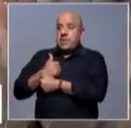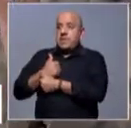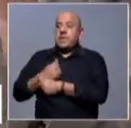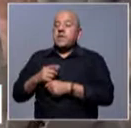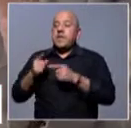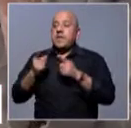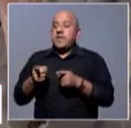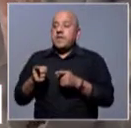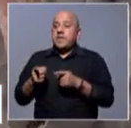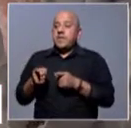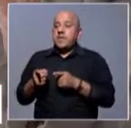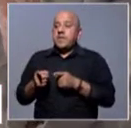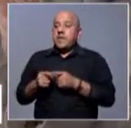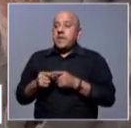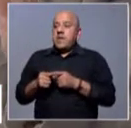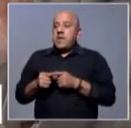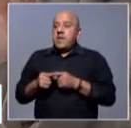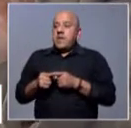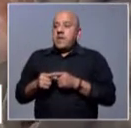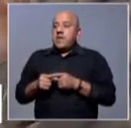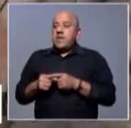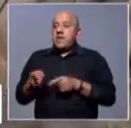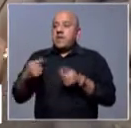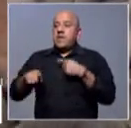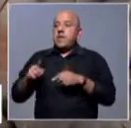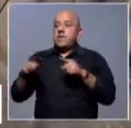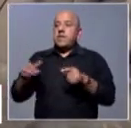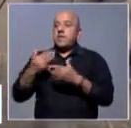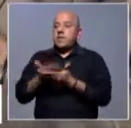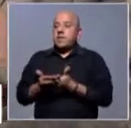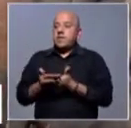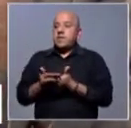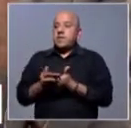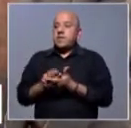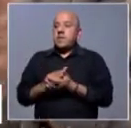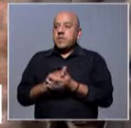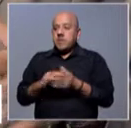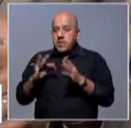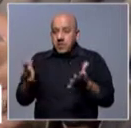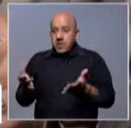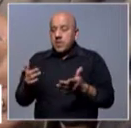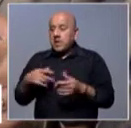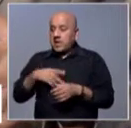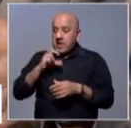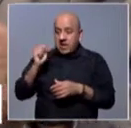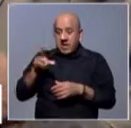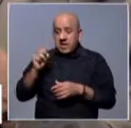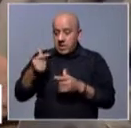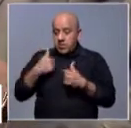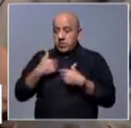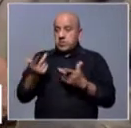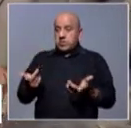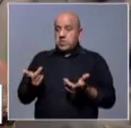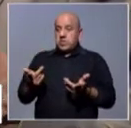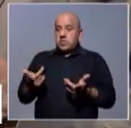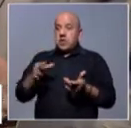estaríamos que lo que de alguna manera se plantea como crítica a este acuerdo resulta que